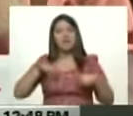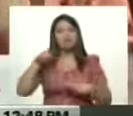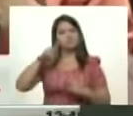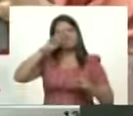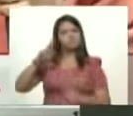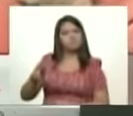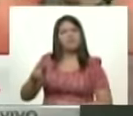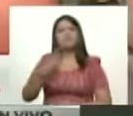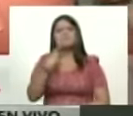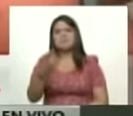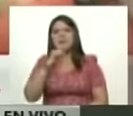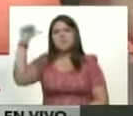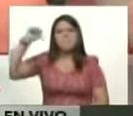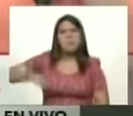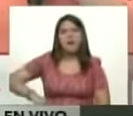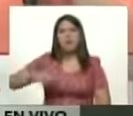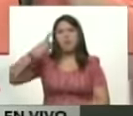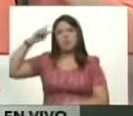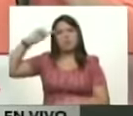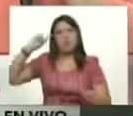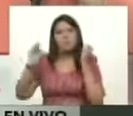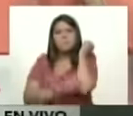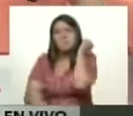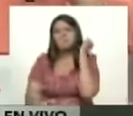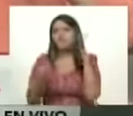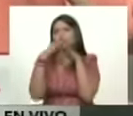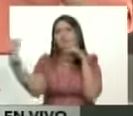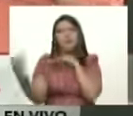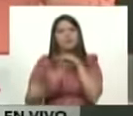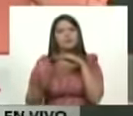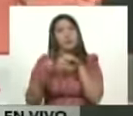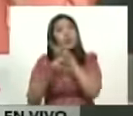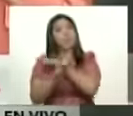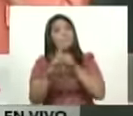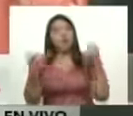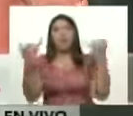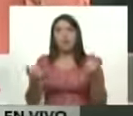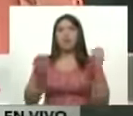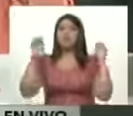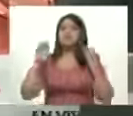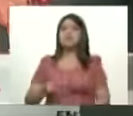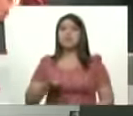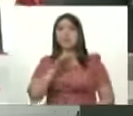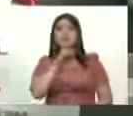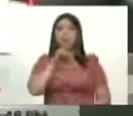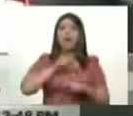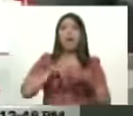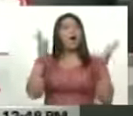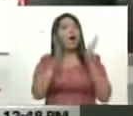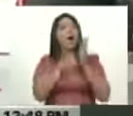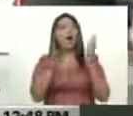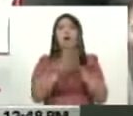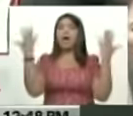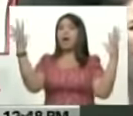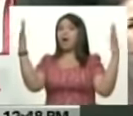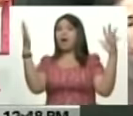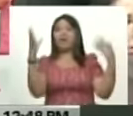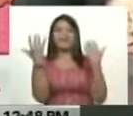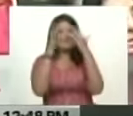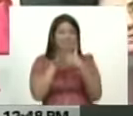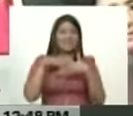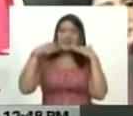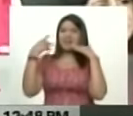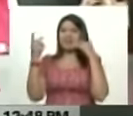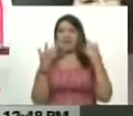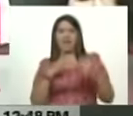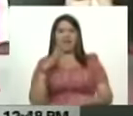lo descalificaron a las instituciones democráticas. Y ahora sí se sientan aquí, aplauden y se ríen a bandíbula